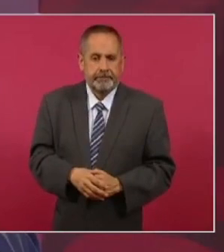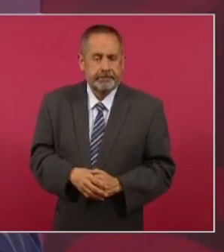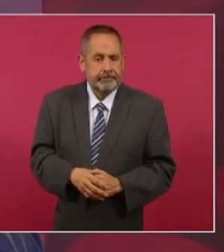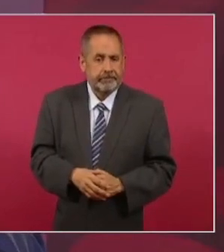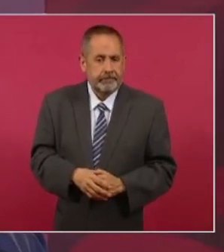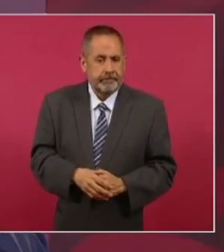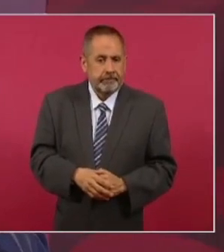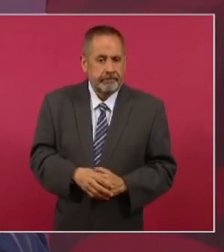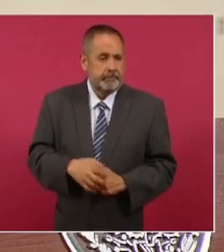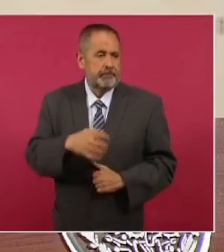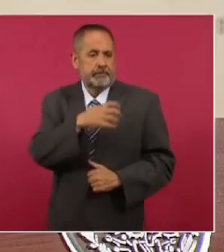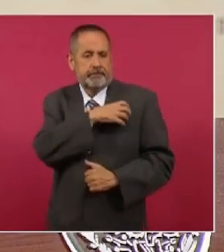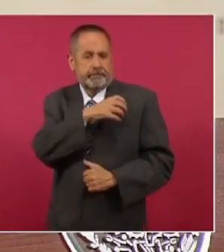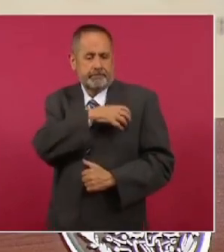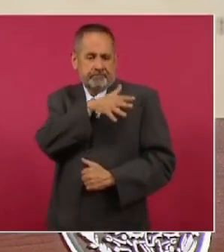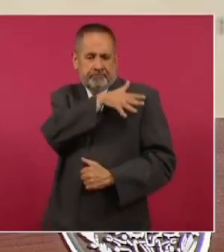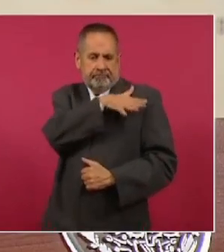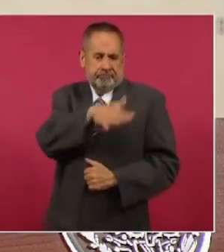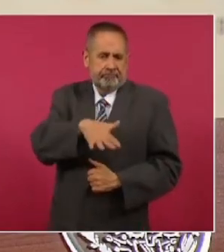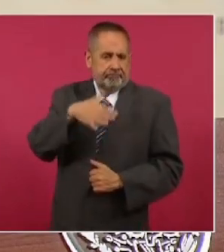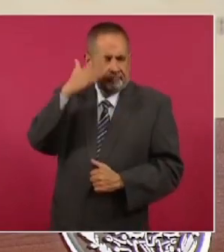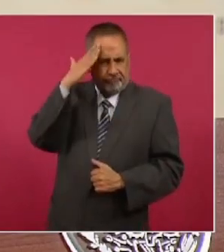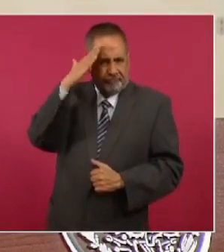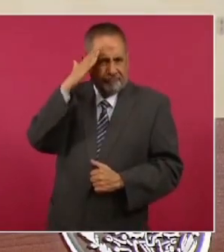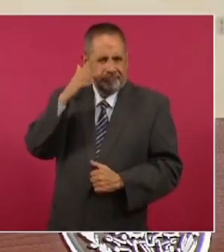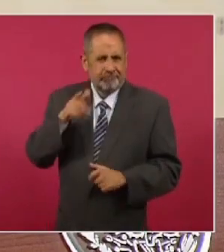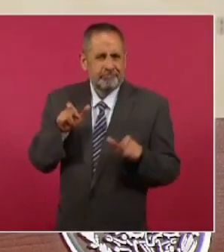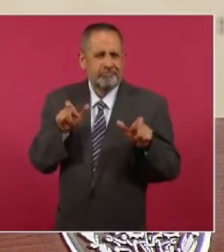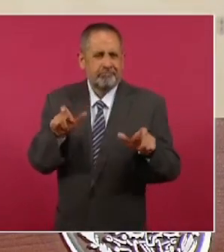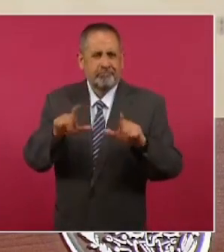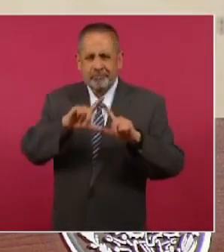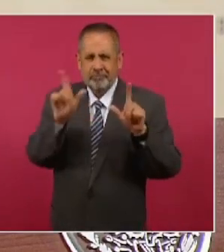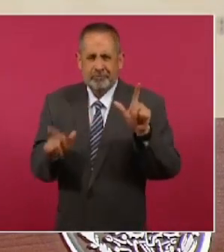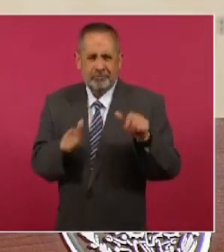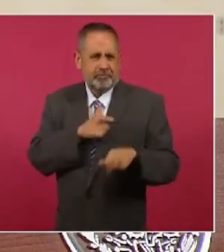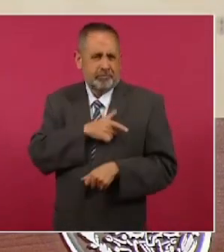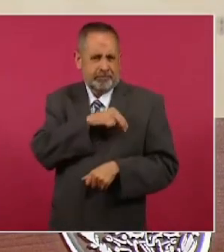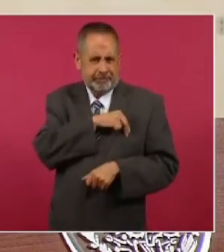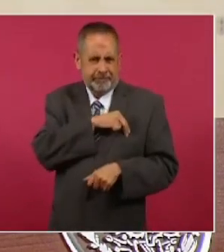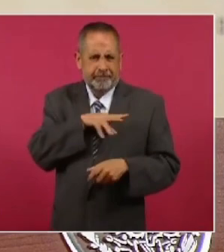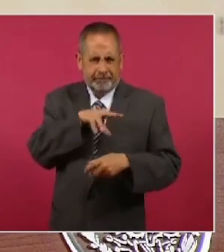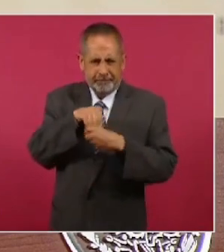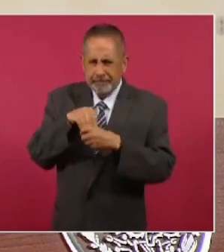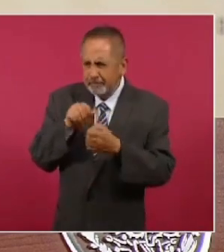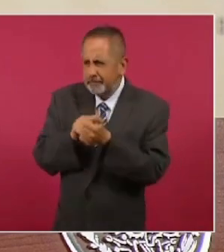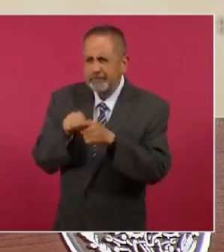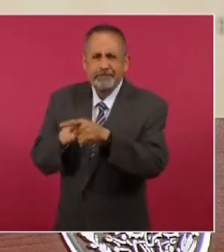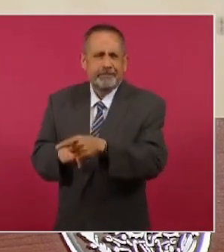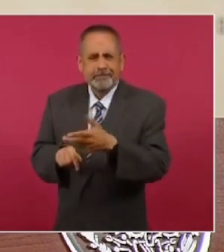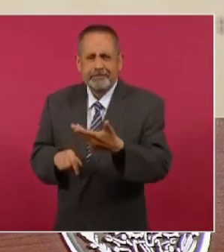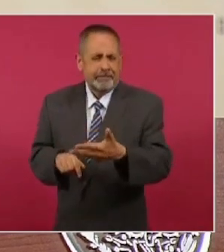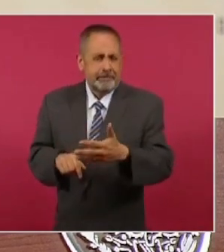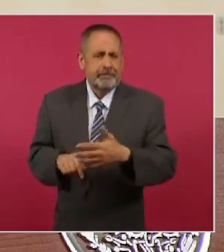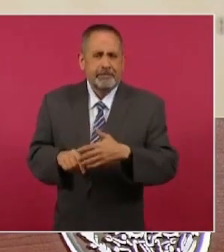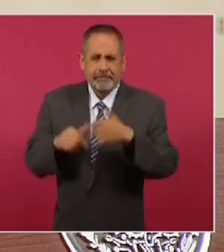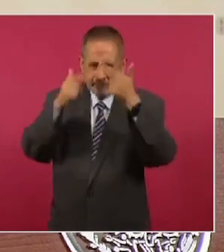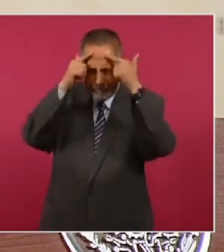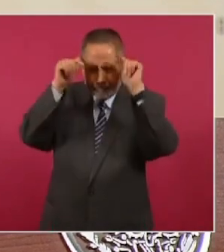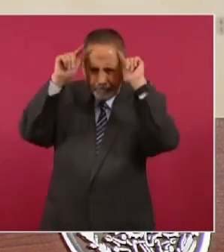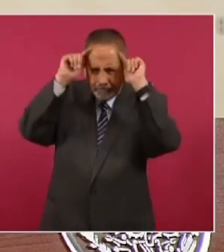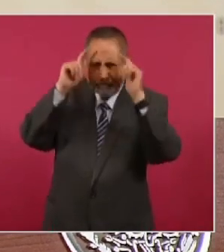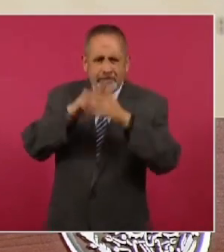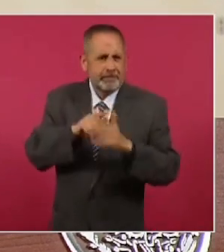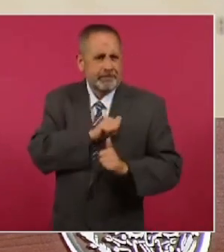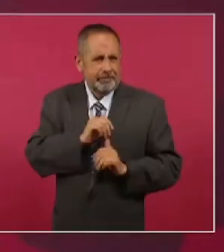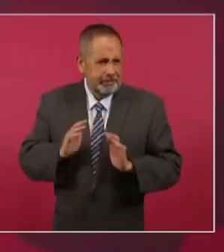comandantes de la Guardia Nacional de la Marina del